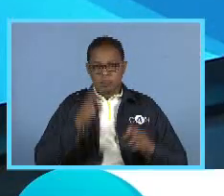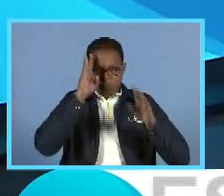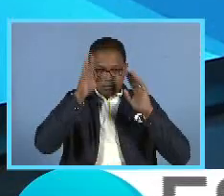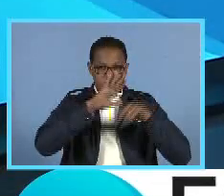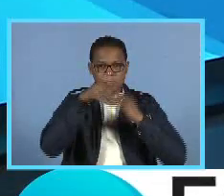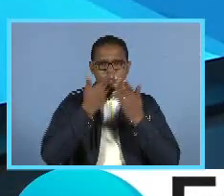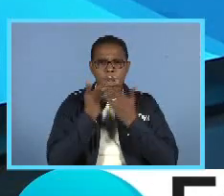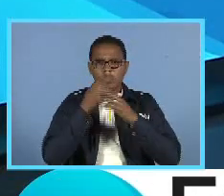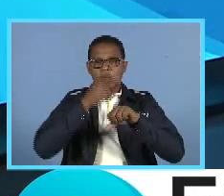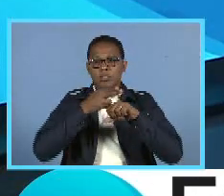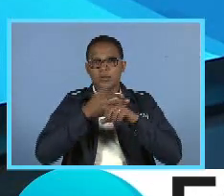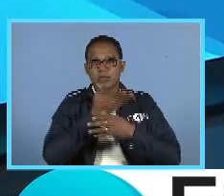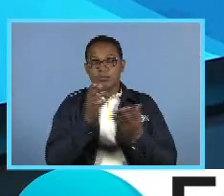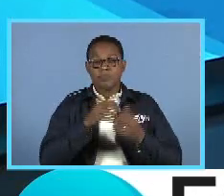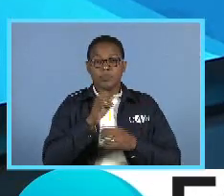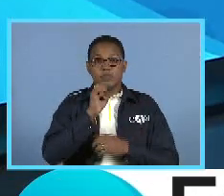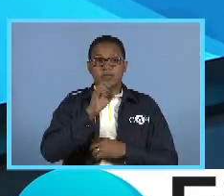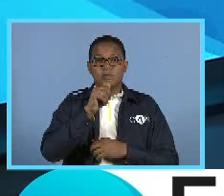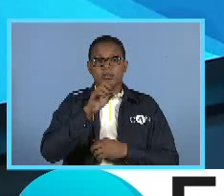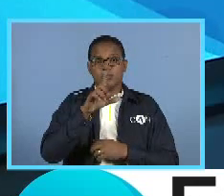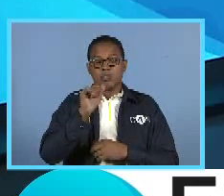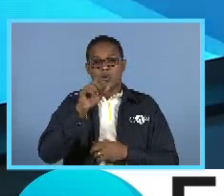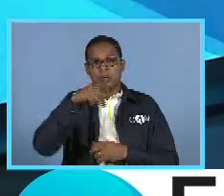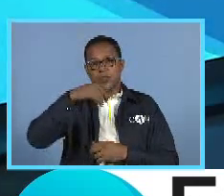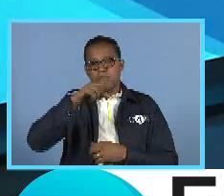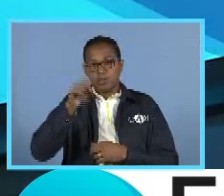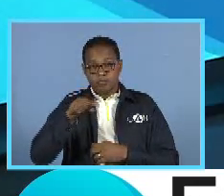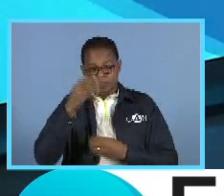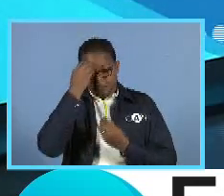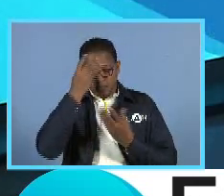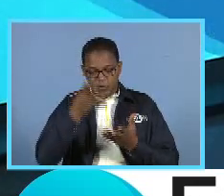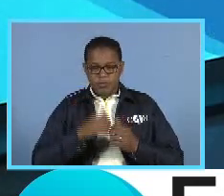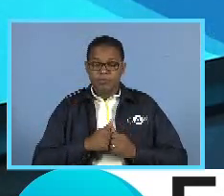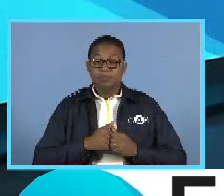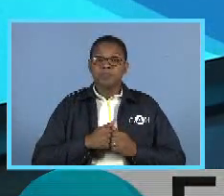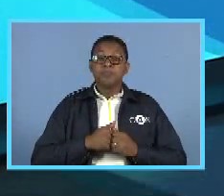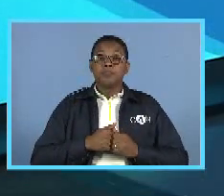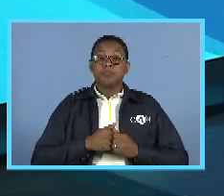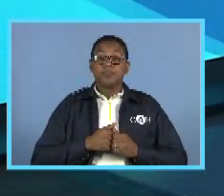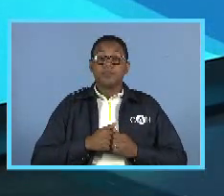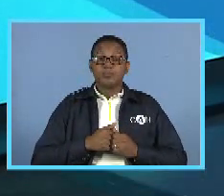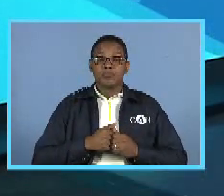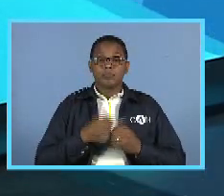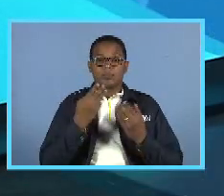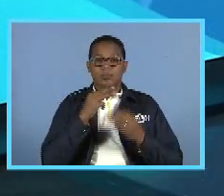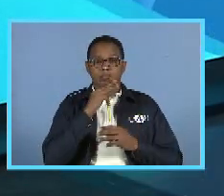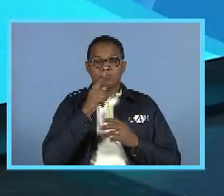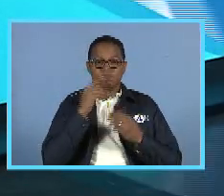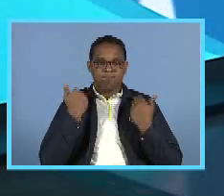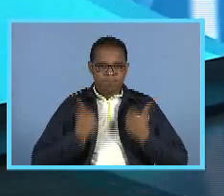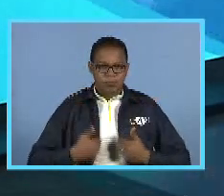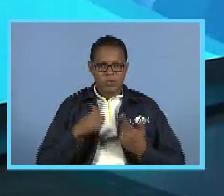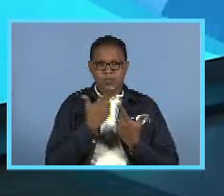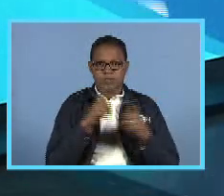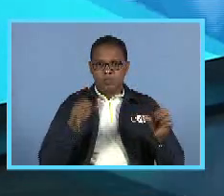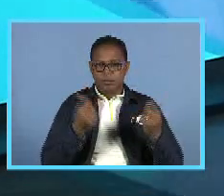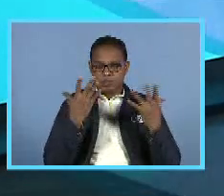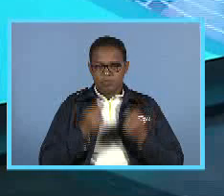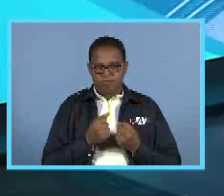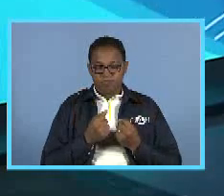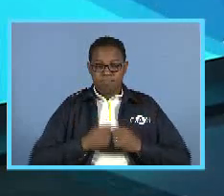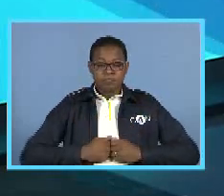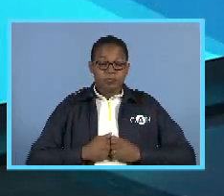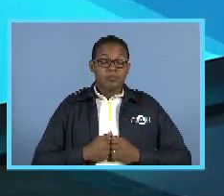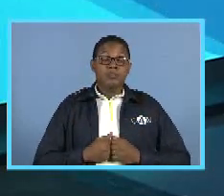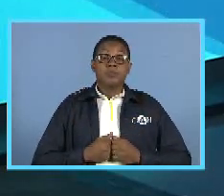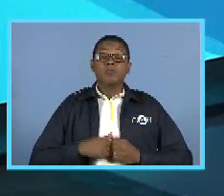Saludos, muy buenas tardes. César López con ustedes. El 4 conecta a esta hora. Tengo a Matu Terrero en Lenguas de Señas. Y es que